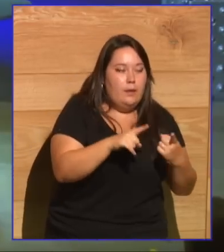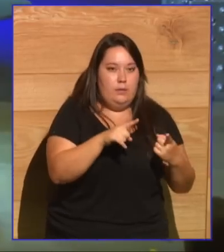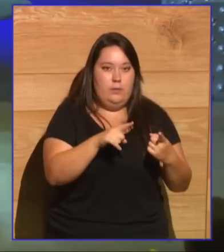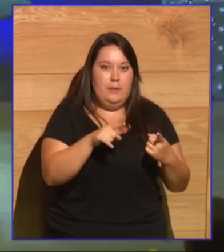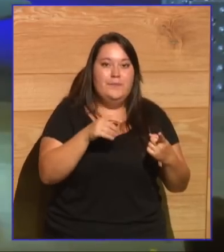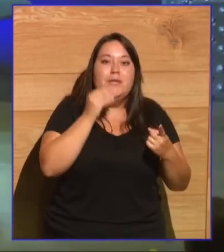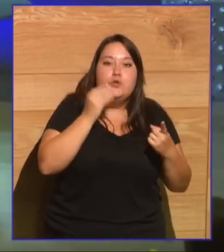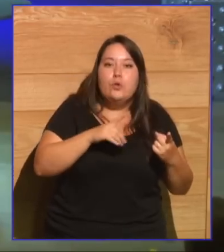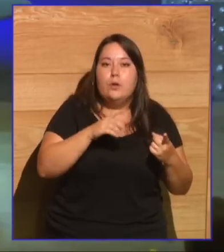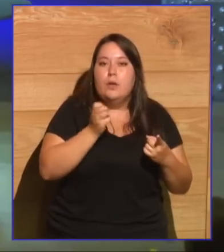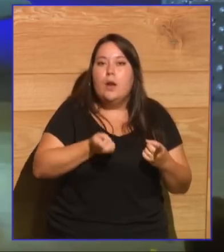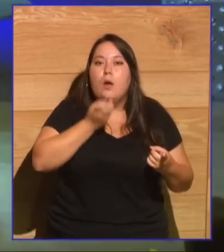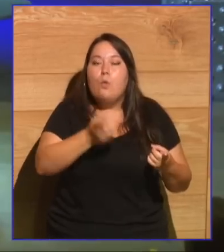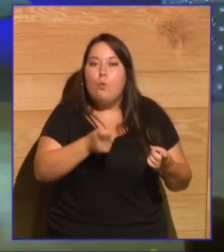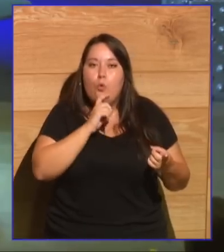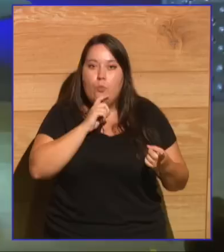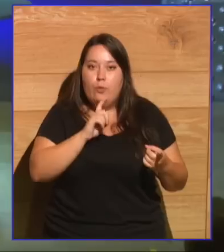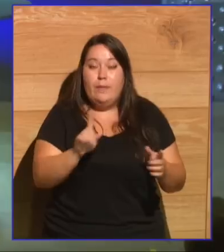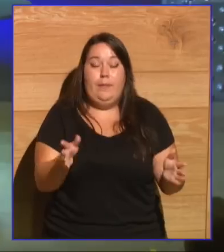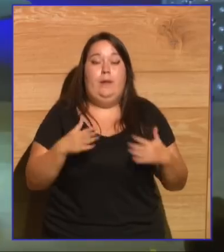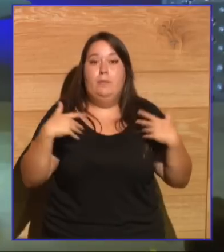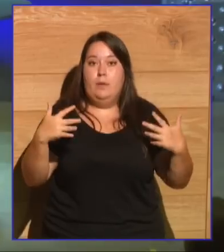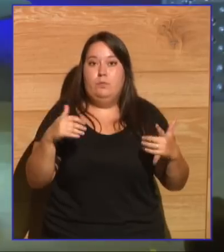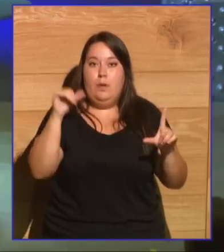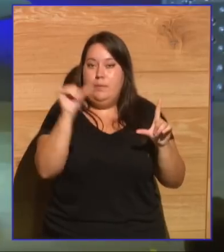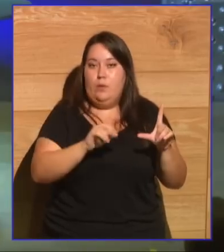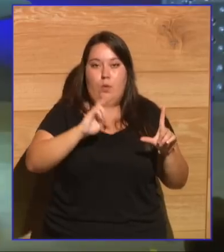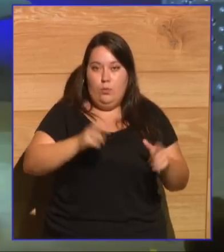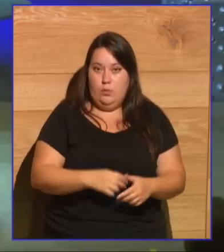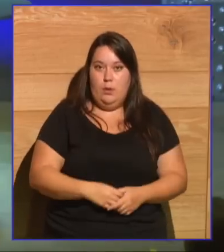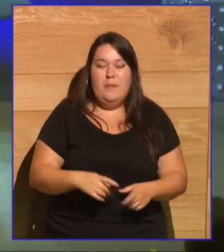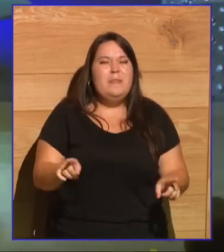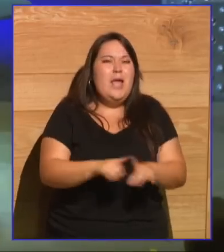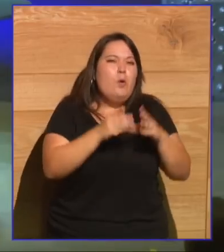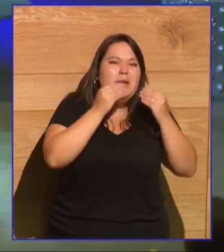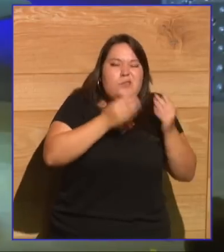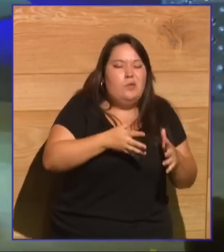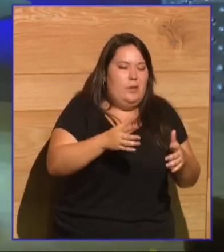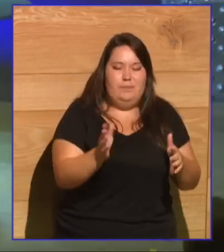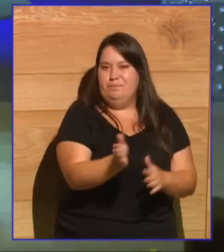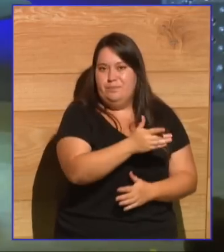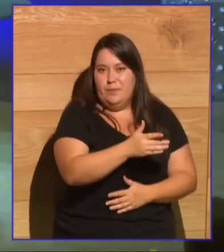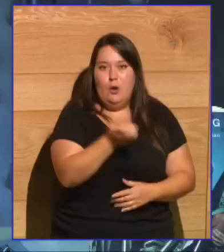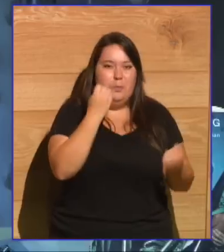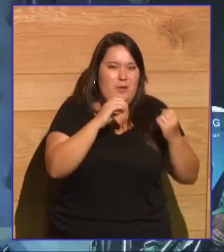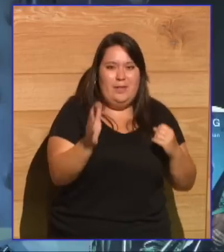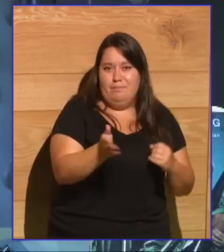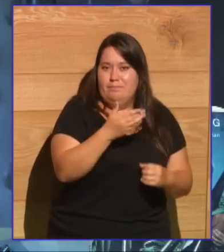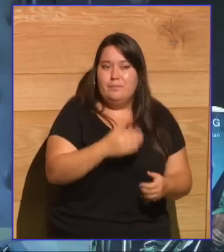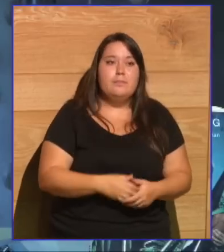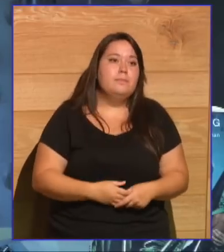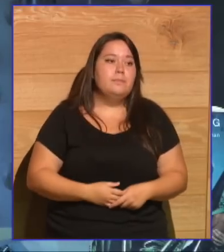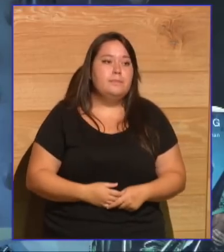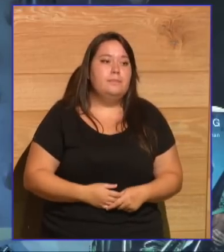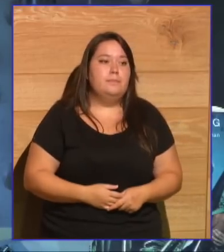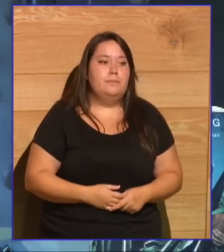contando esa historia de repente la convierte en otra película a prueba ya interesado o no la trama la historia los personajes sea de la peli que te parezca más